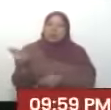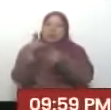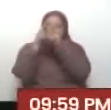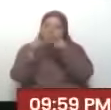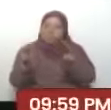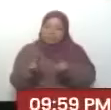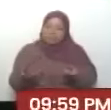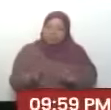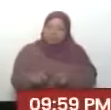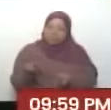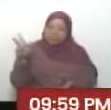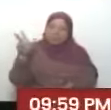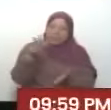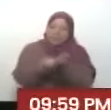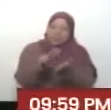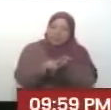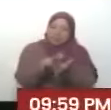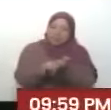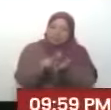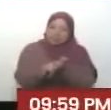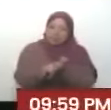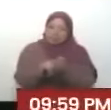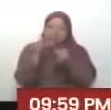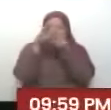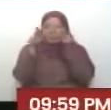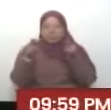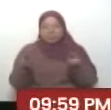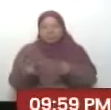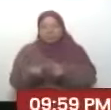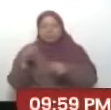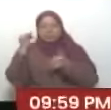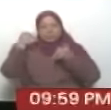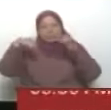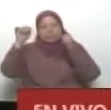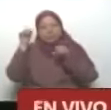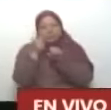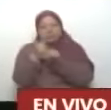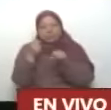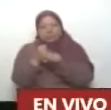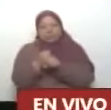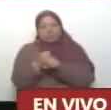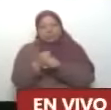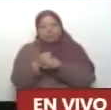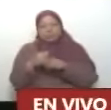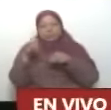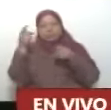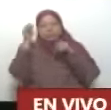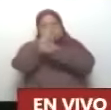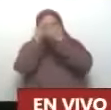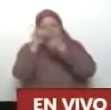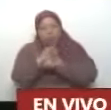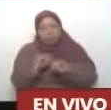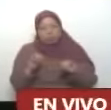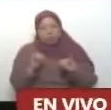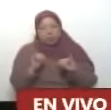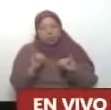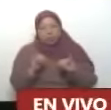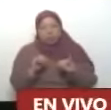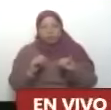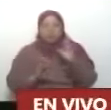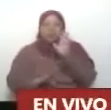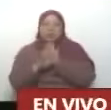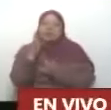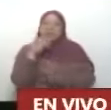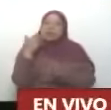Navidad. Aprobado el concierto decembrino, por la fiesta, por la felicidad y por el